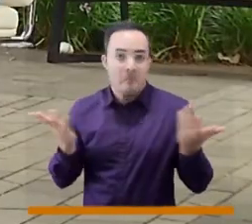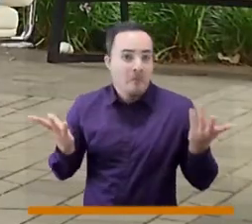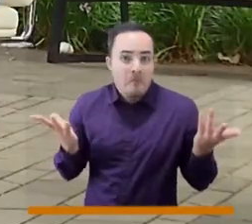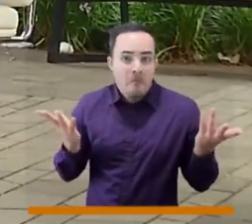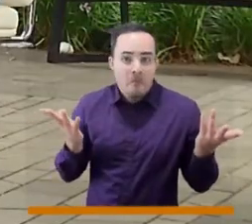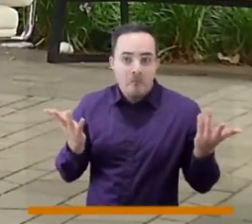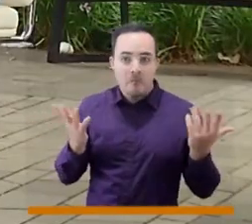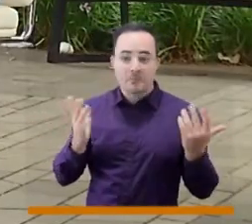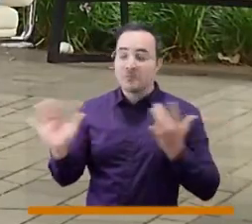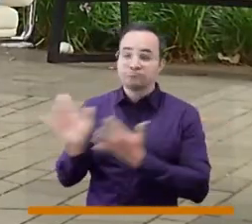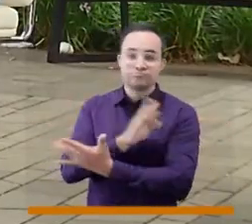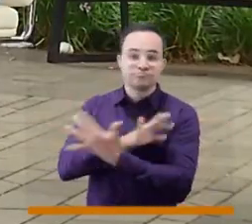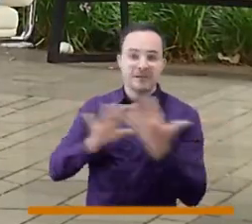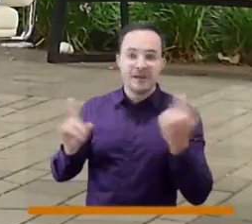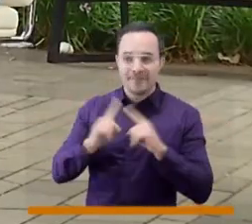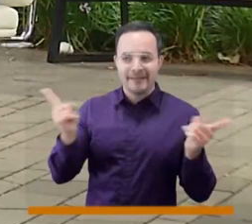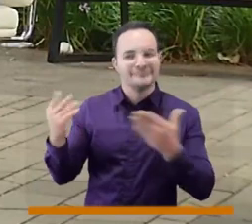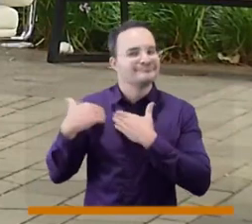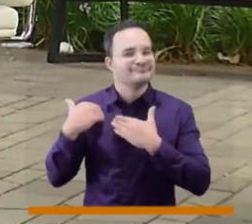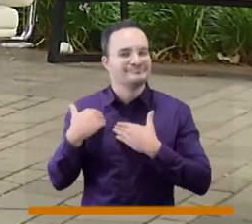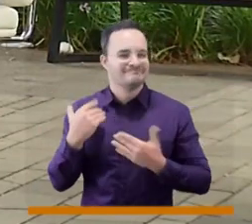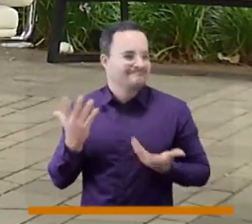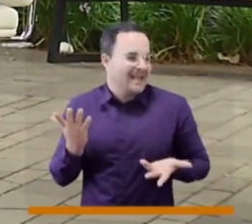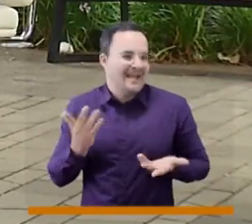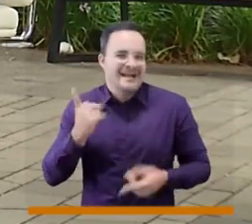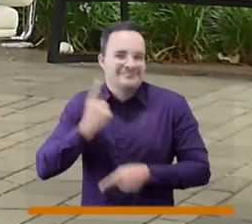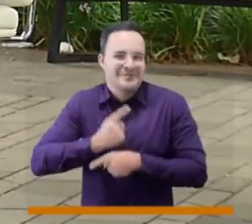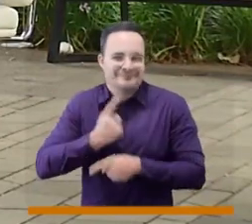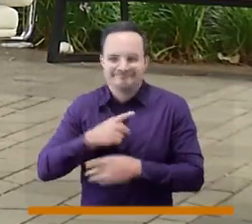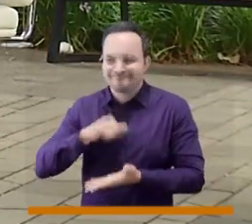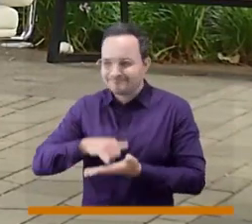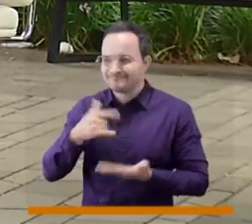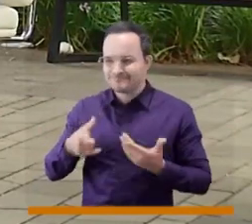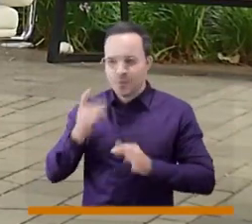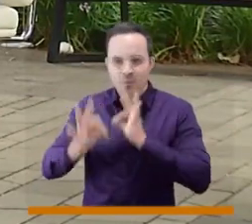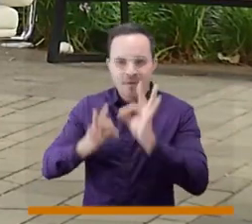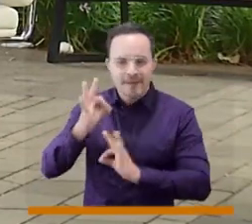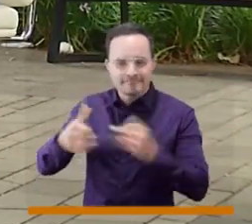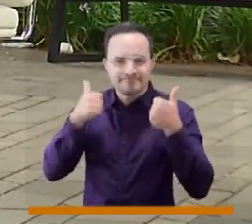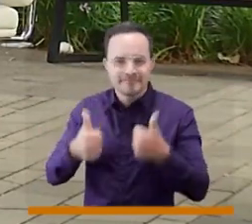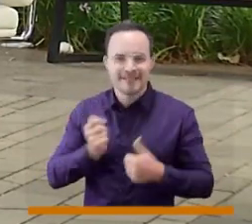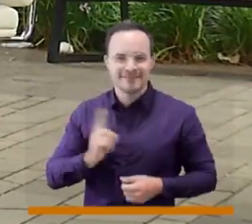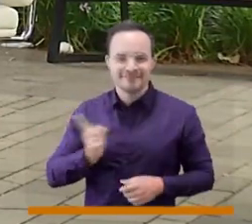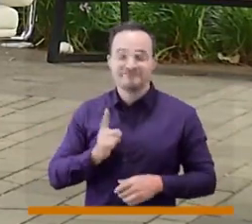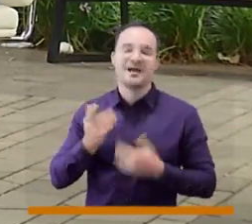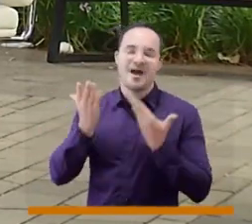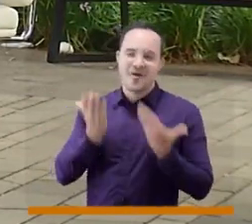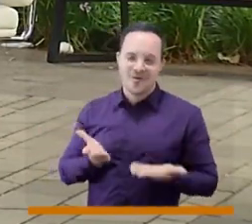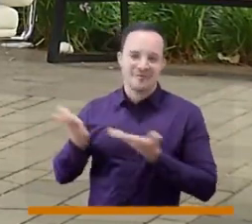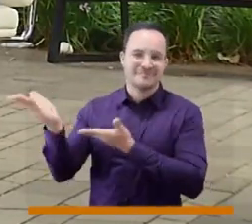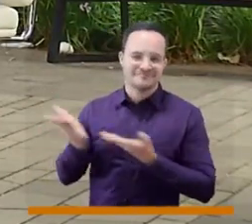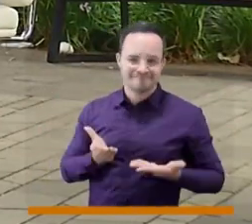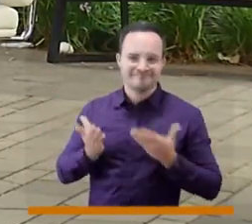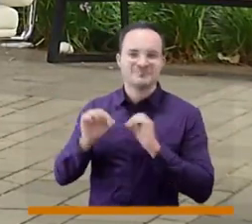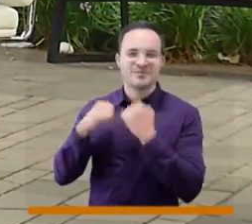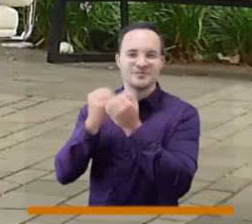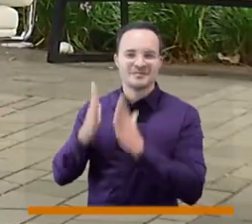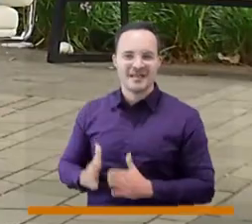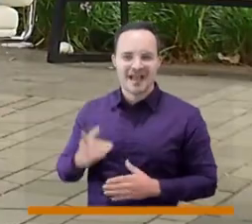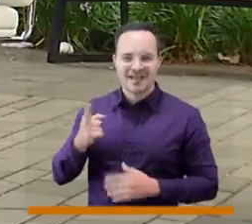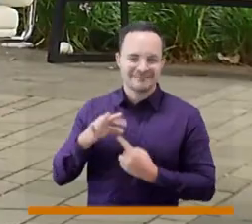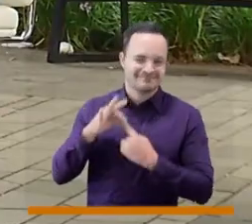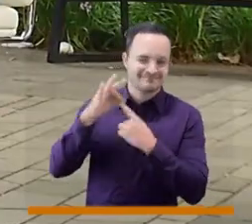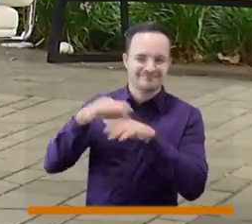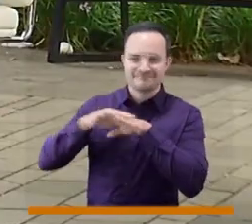tiene consecuencias sobre su transcurrir cotidiano. Y eso es lo que le preocupa en sobremanera a nuestro concejal